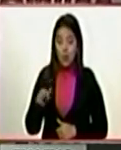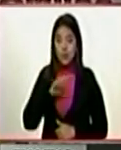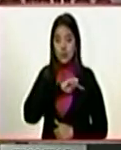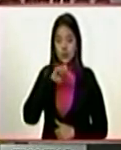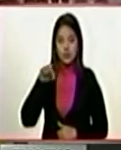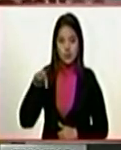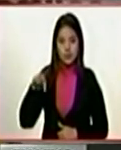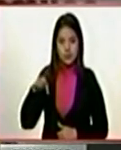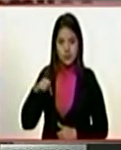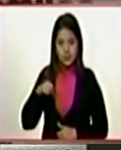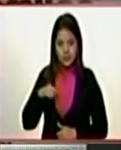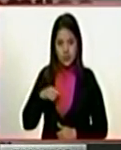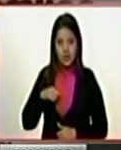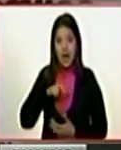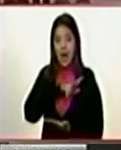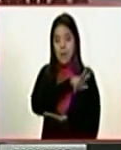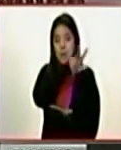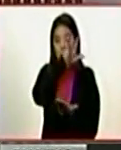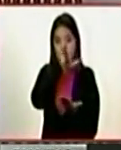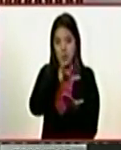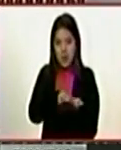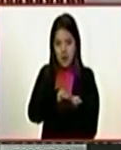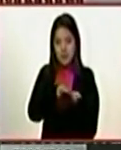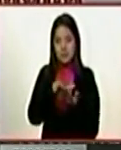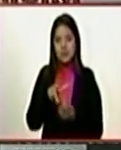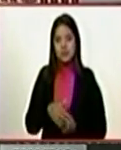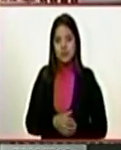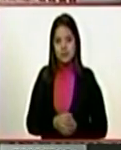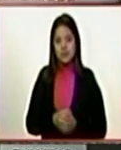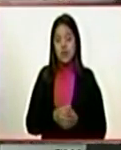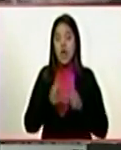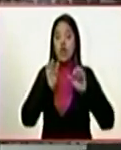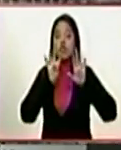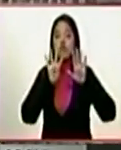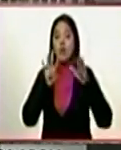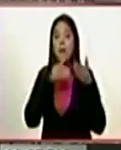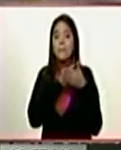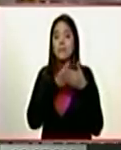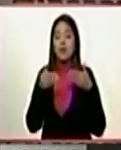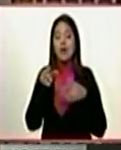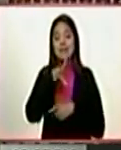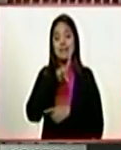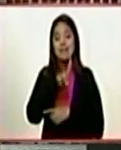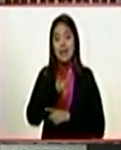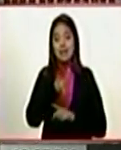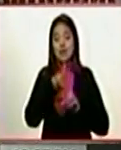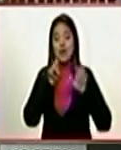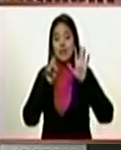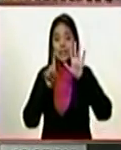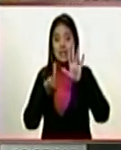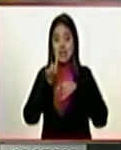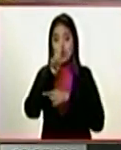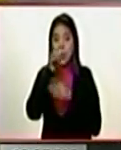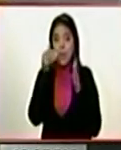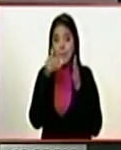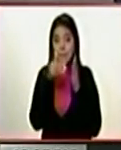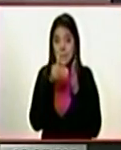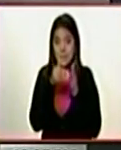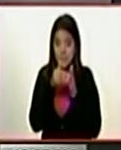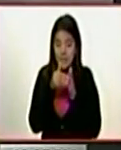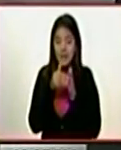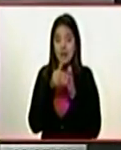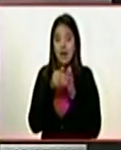estamos aprobando un monto de 9.161.000 bolívares para